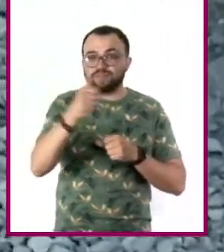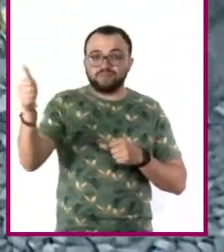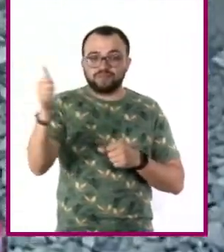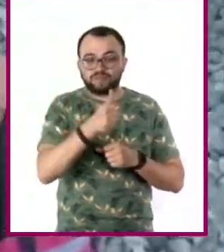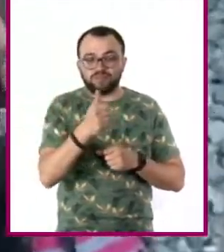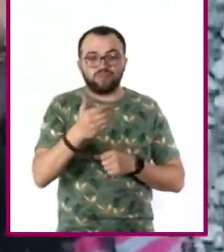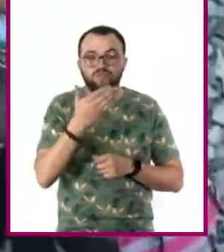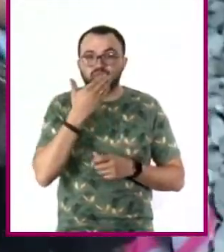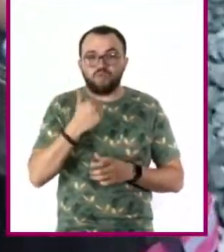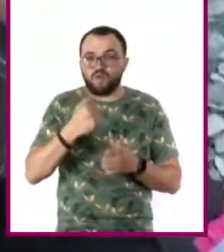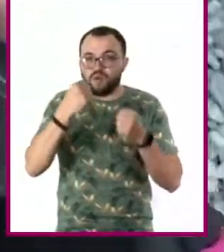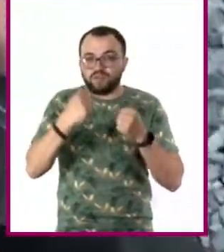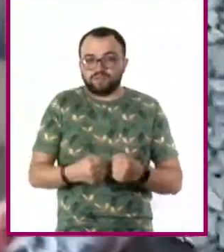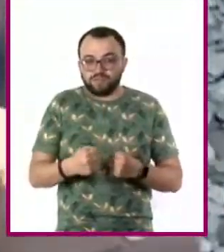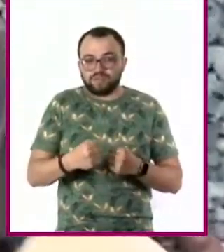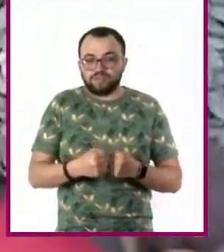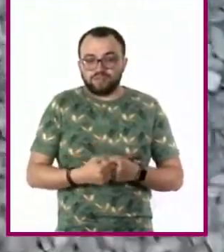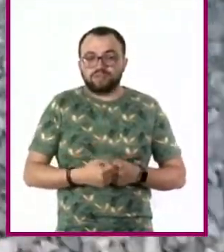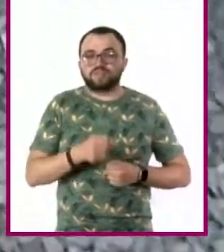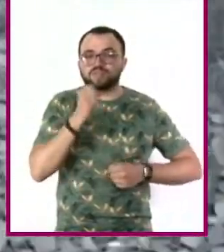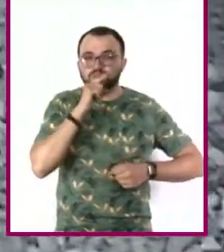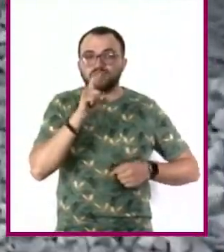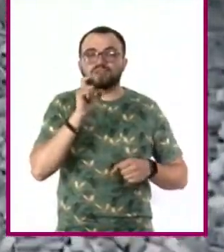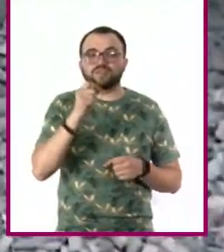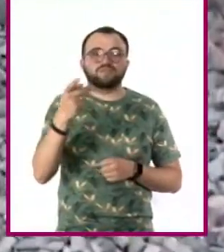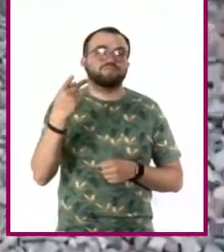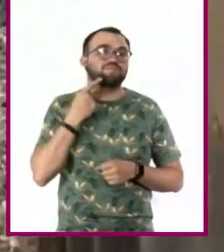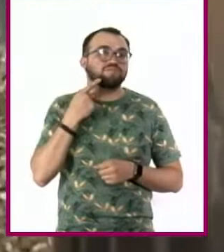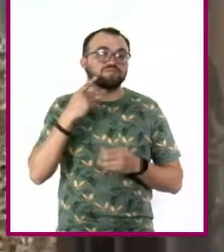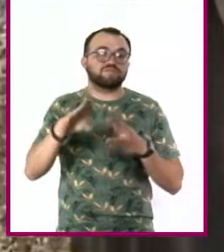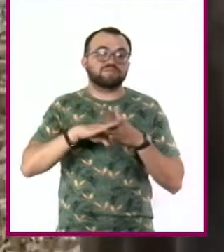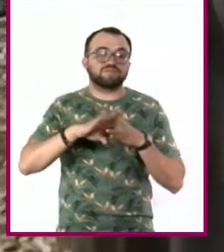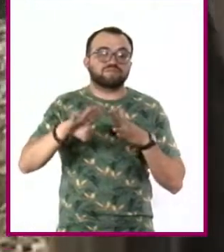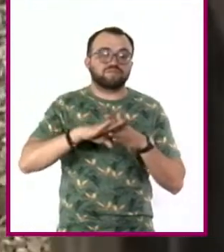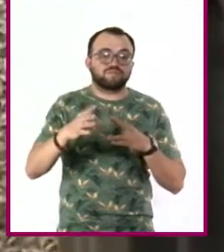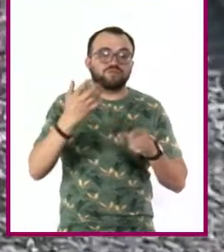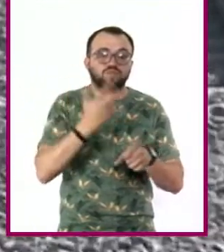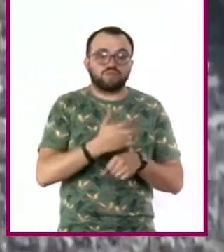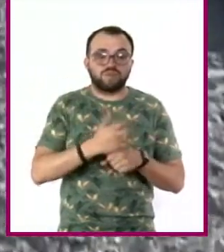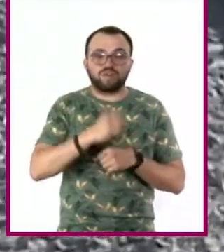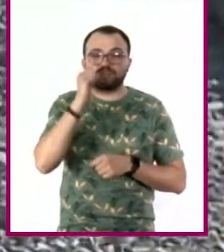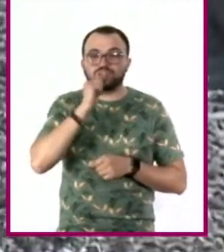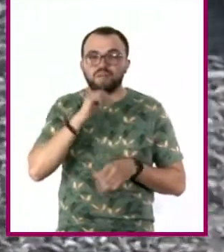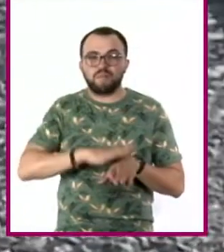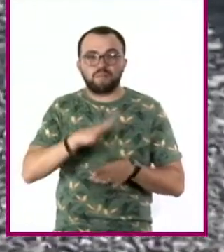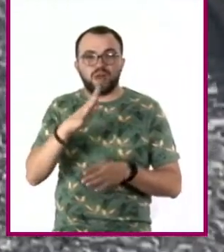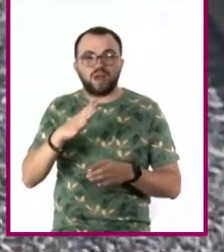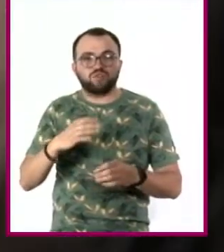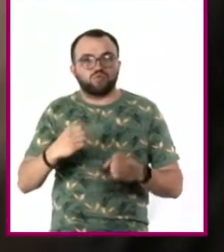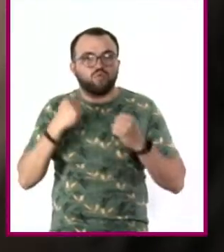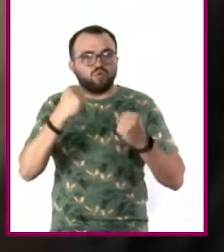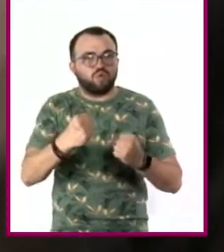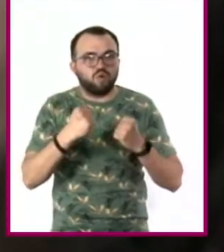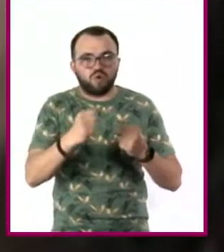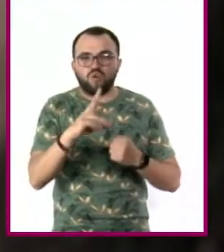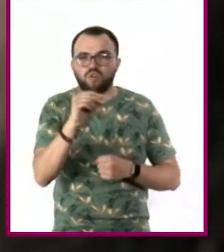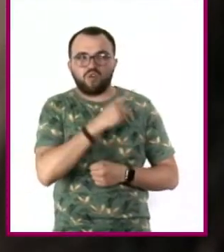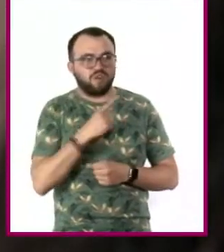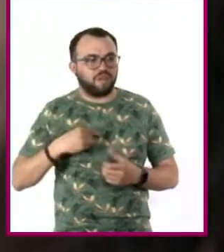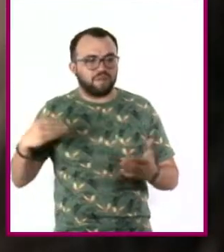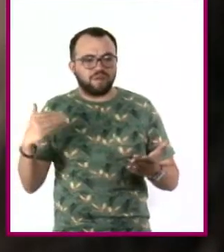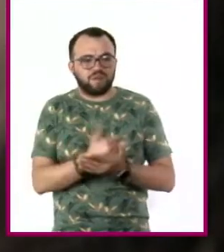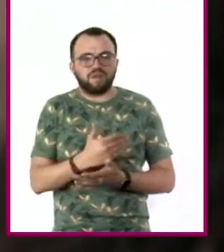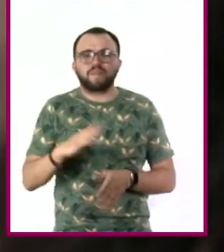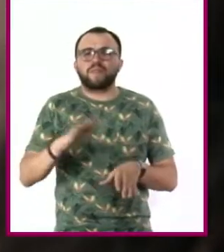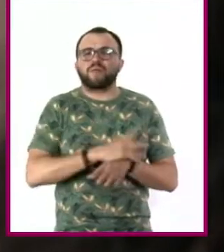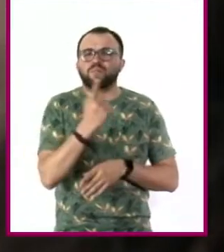tremendamente inseguro, debido también a las políticas migratorias de Estados Unidos que cada vez fueron más estrictas. ¿Por qué hay tantos